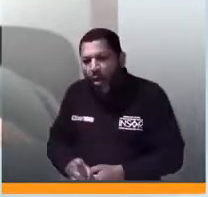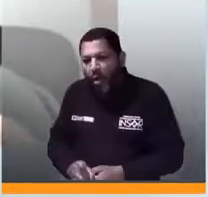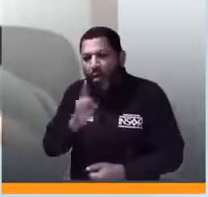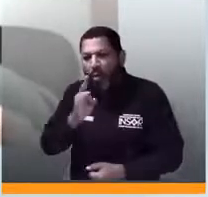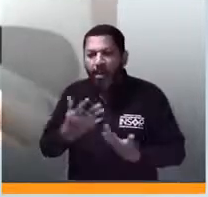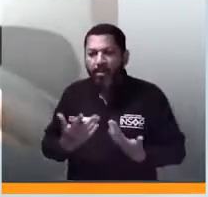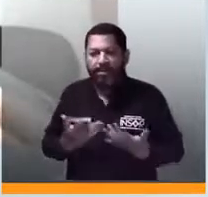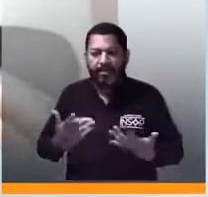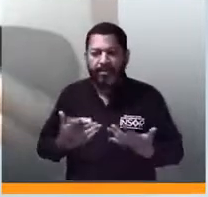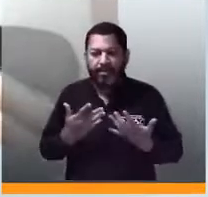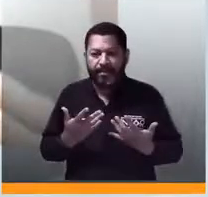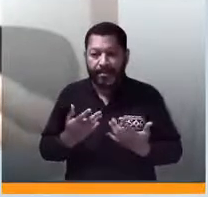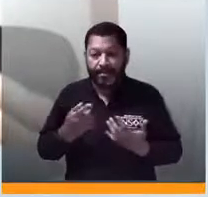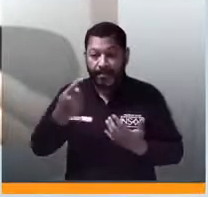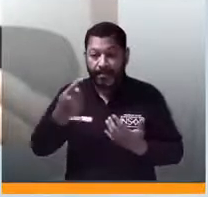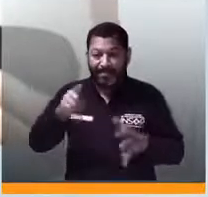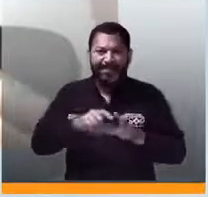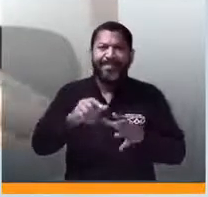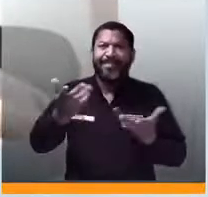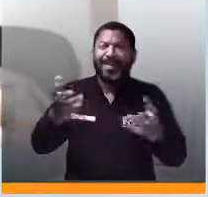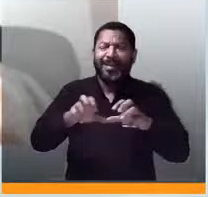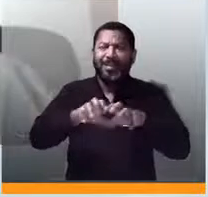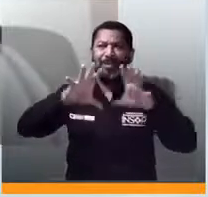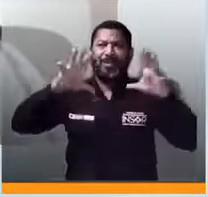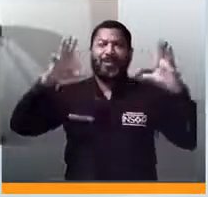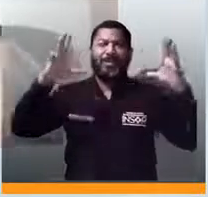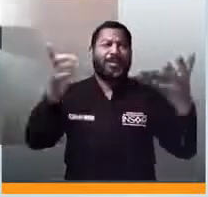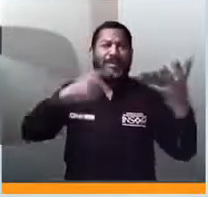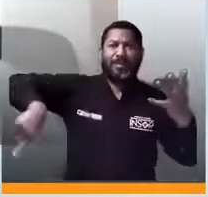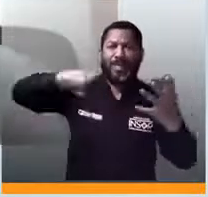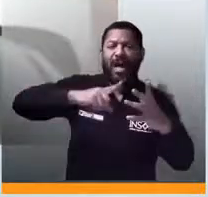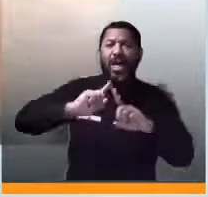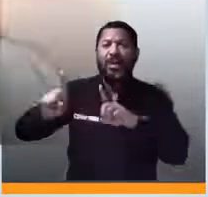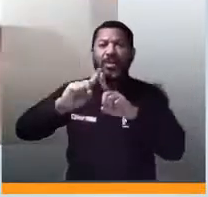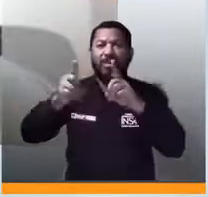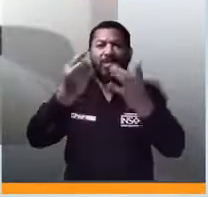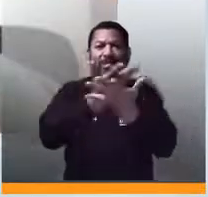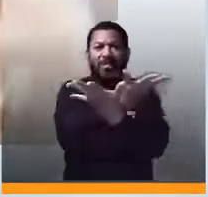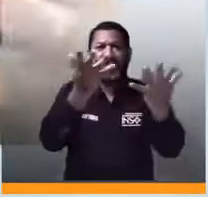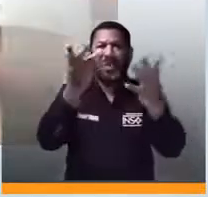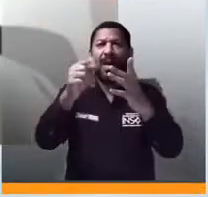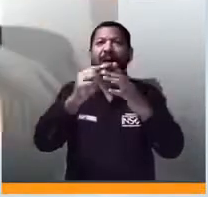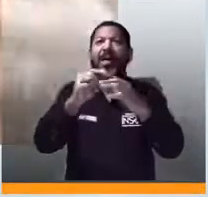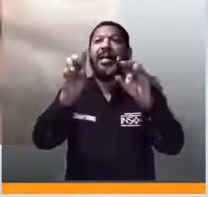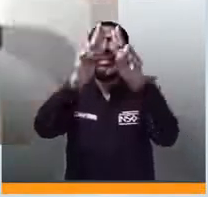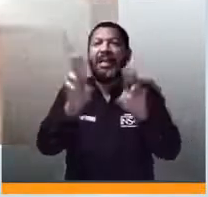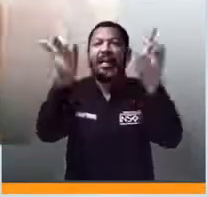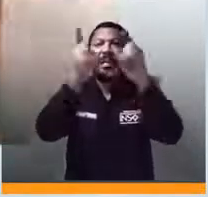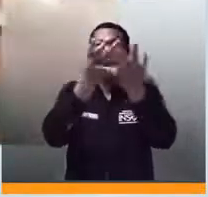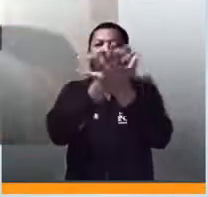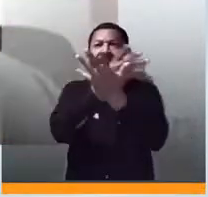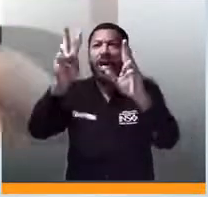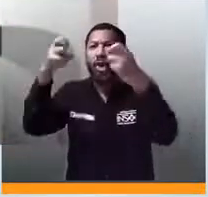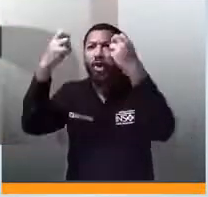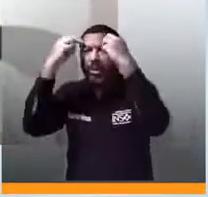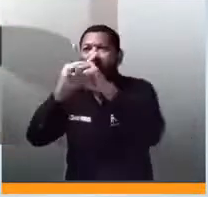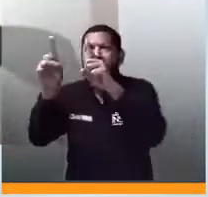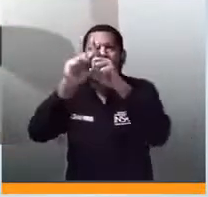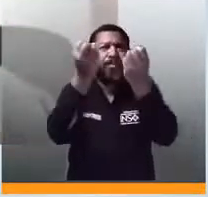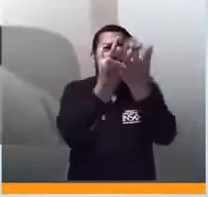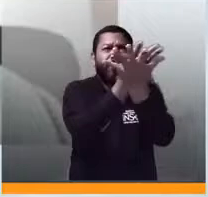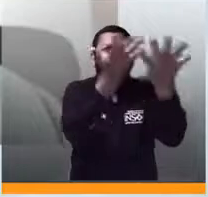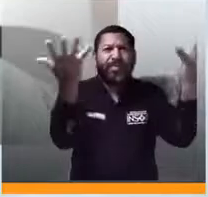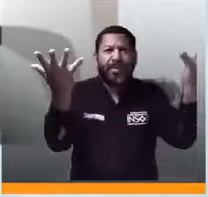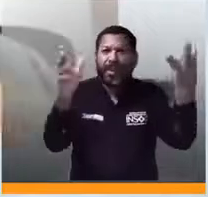a que en medio del marasmo de conocimiento que encuentran en las nubes sean los que deben ser en función